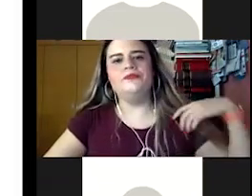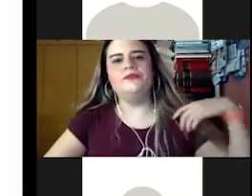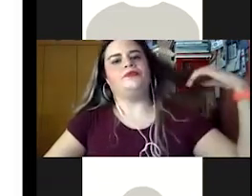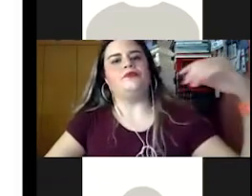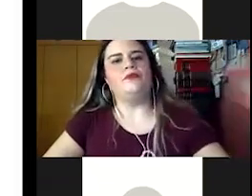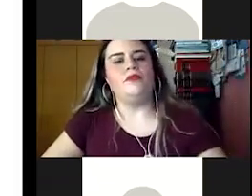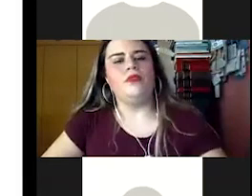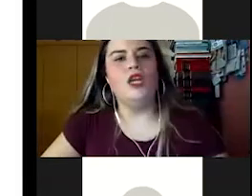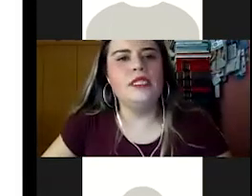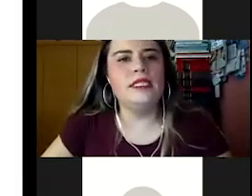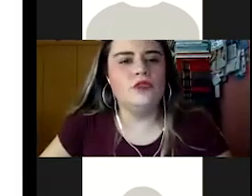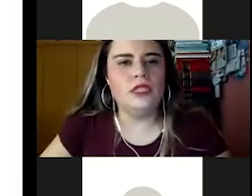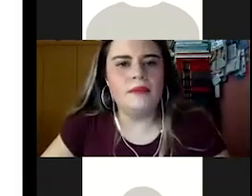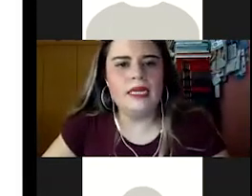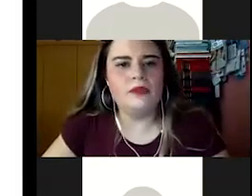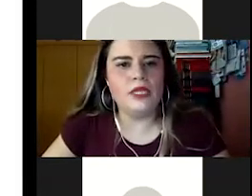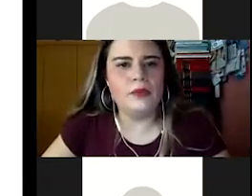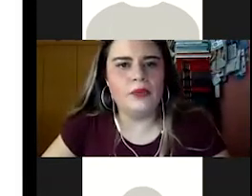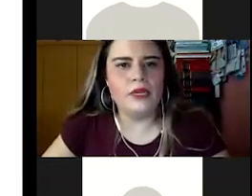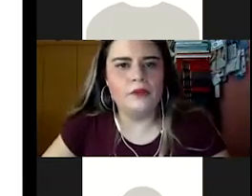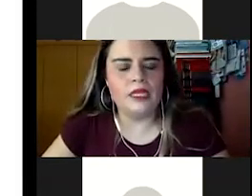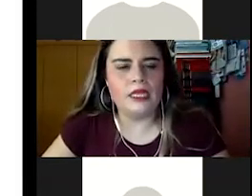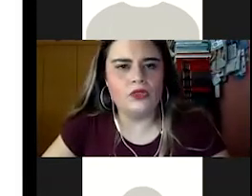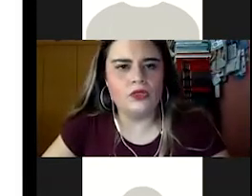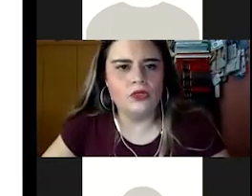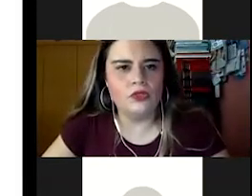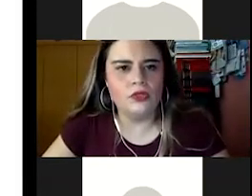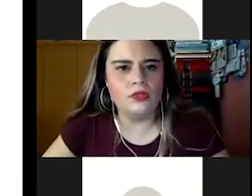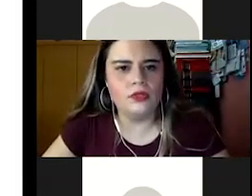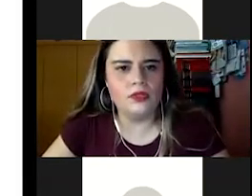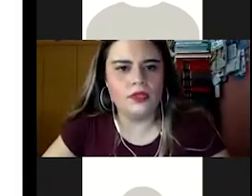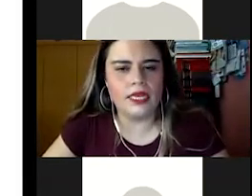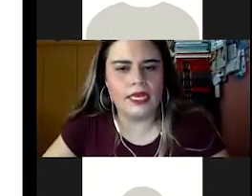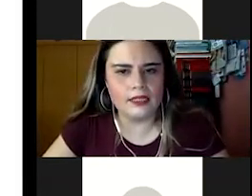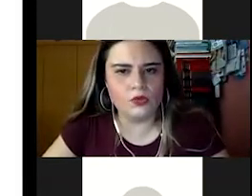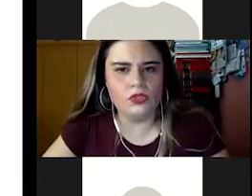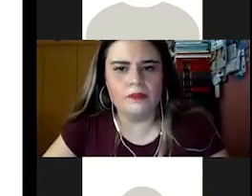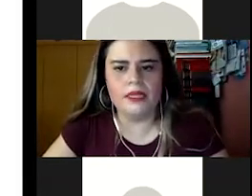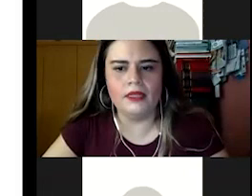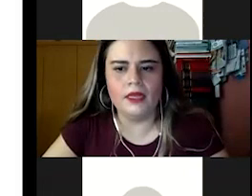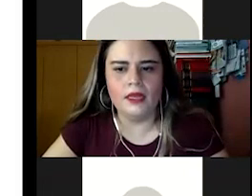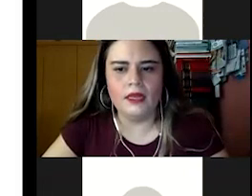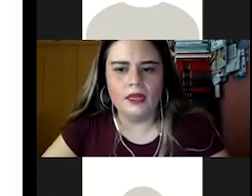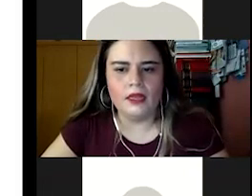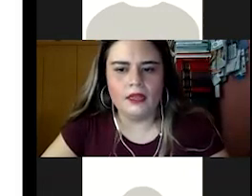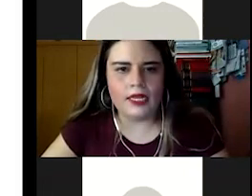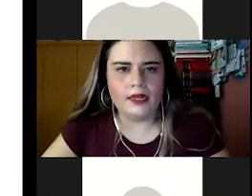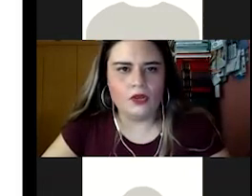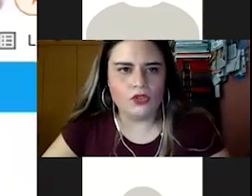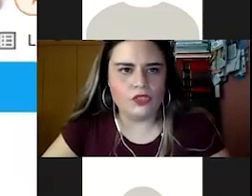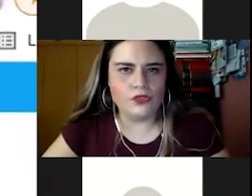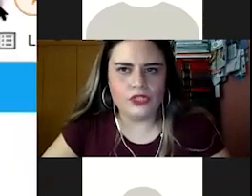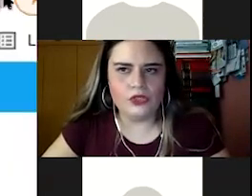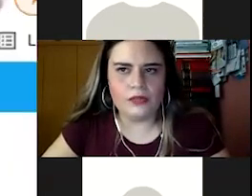sentido, no estamos tan mal. Les voy a poner un videíto que es justamente de